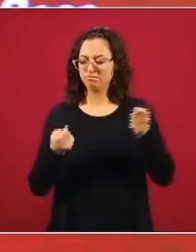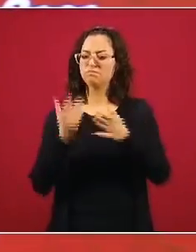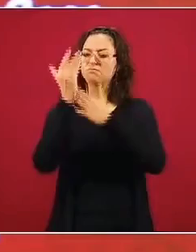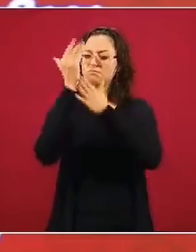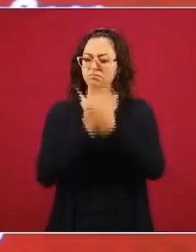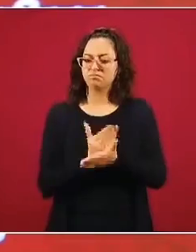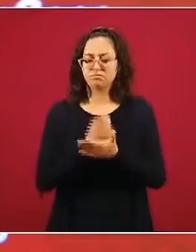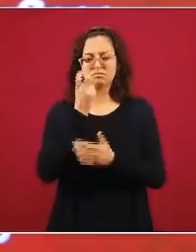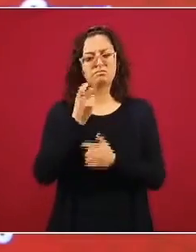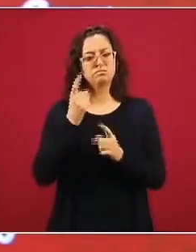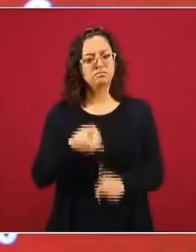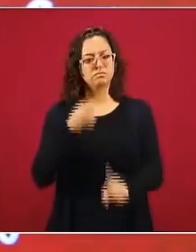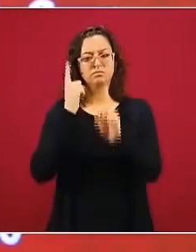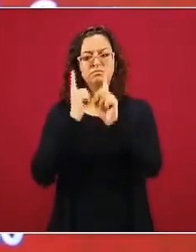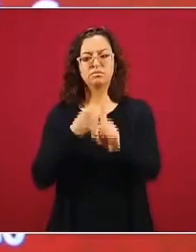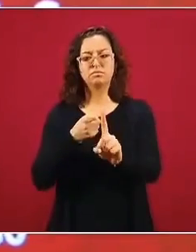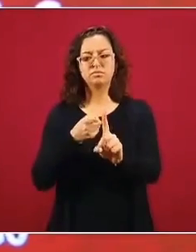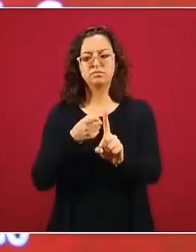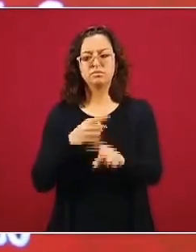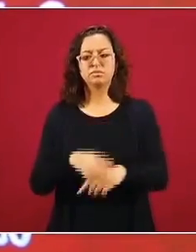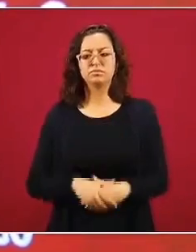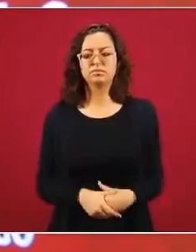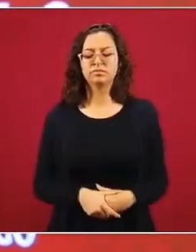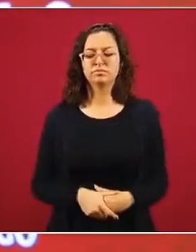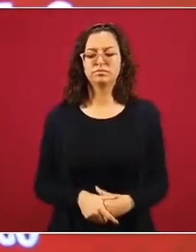es el propósito.